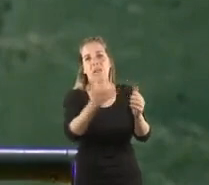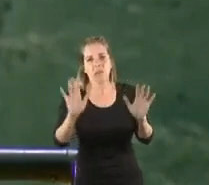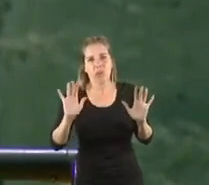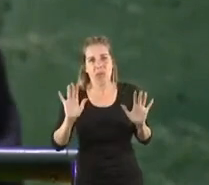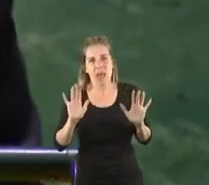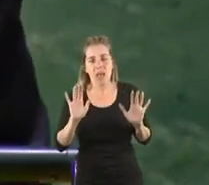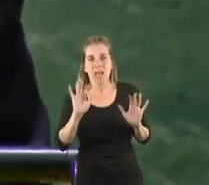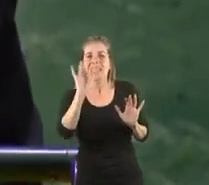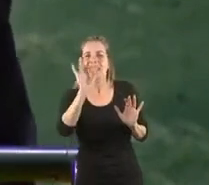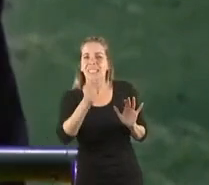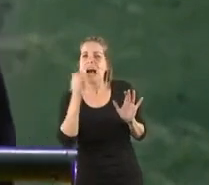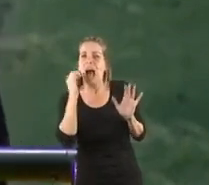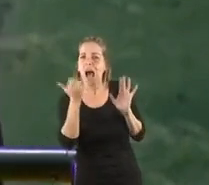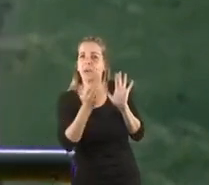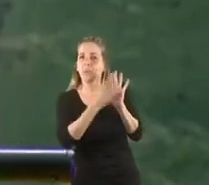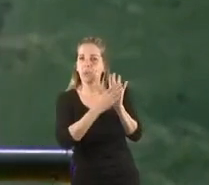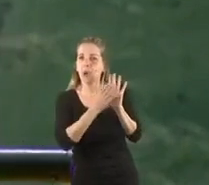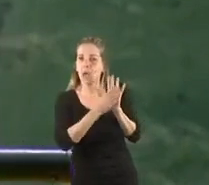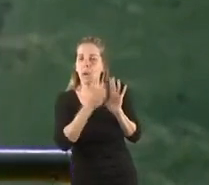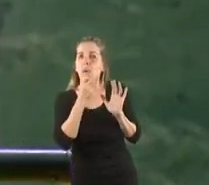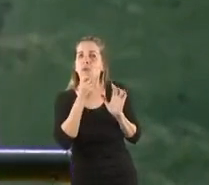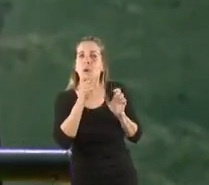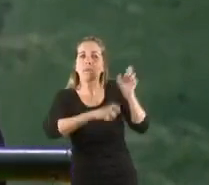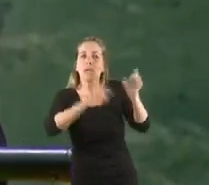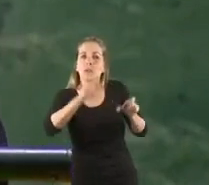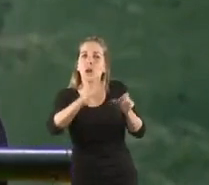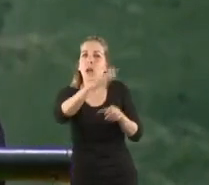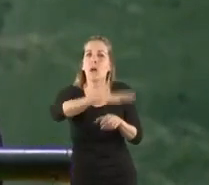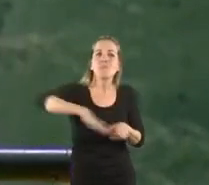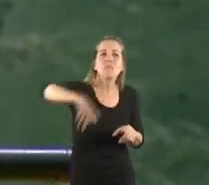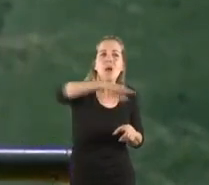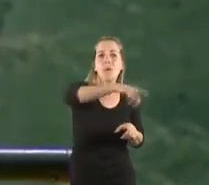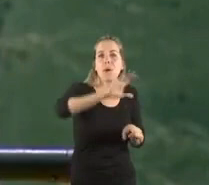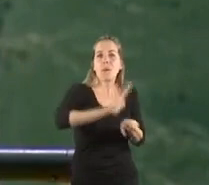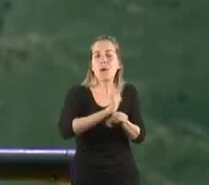un pueblo con la eterna condena del endeudamiento,